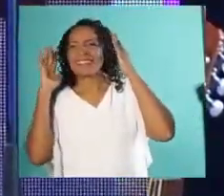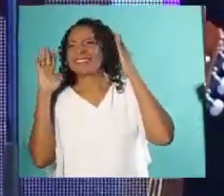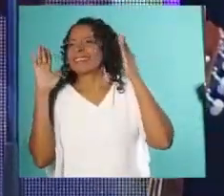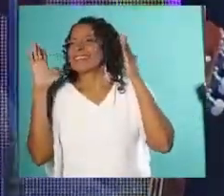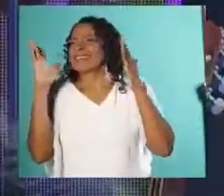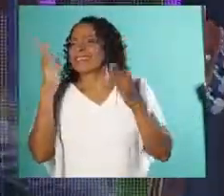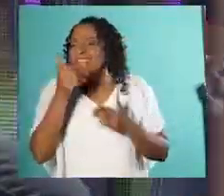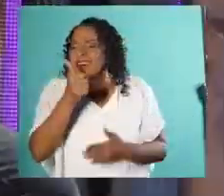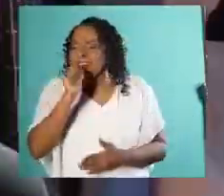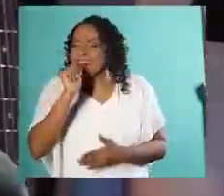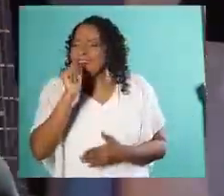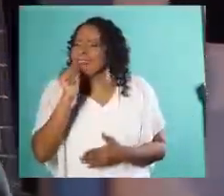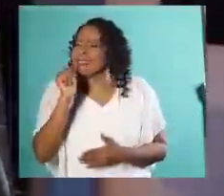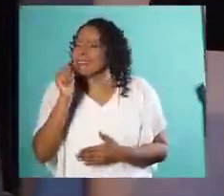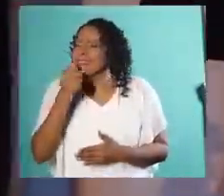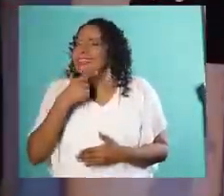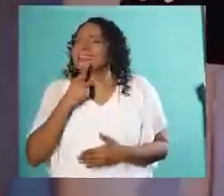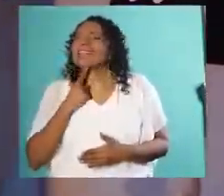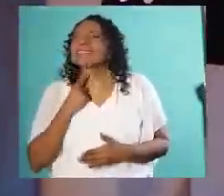la